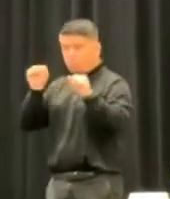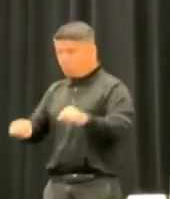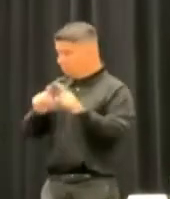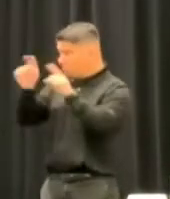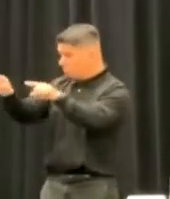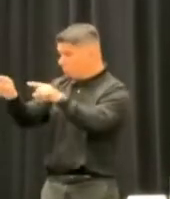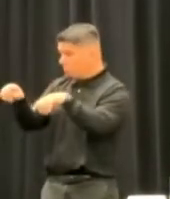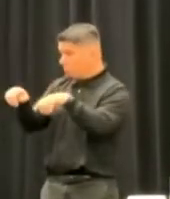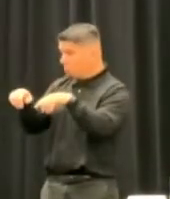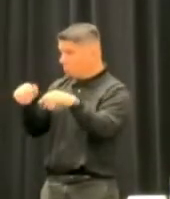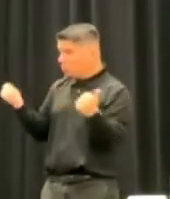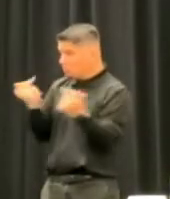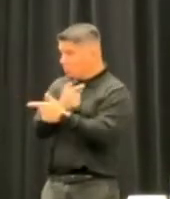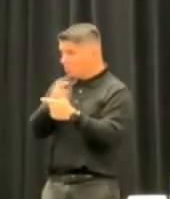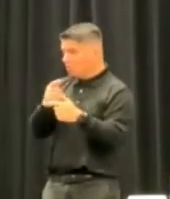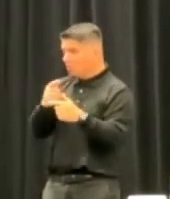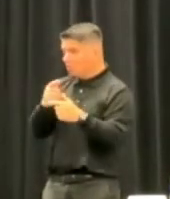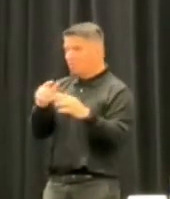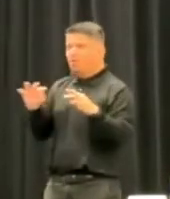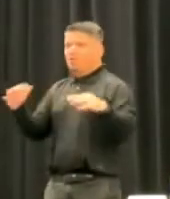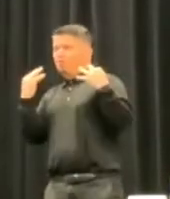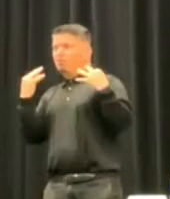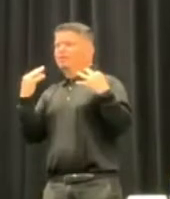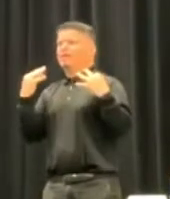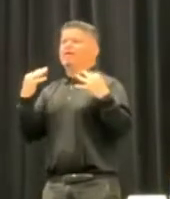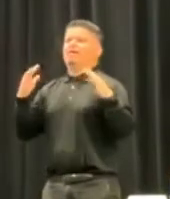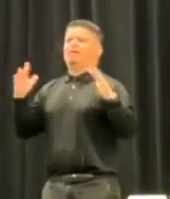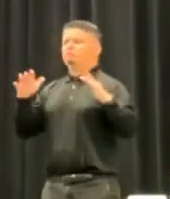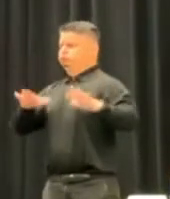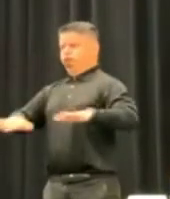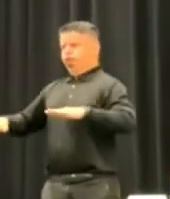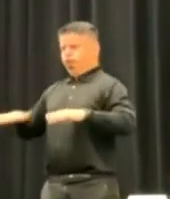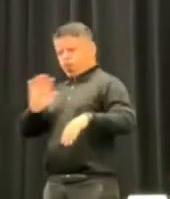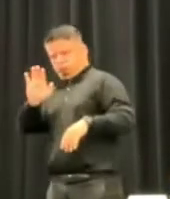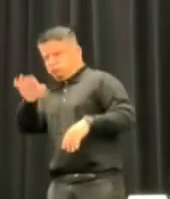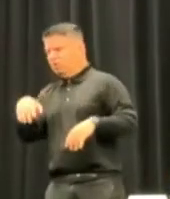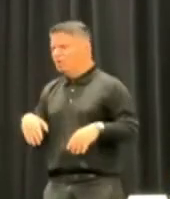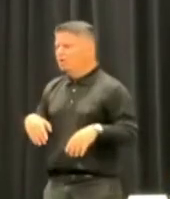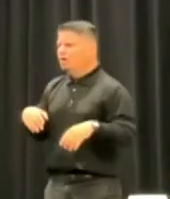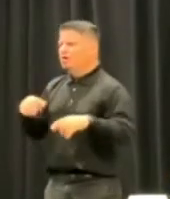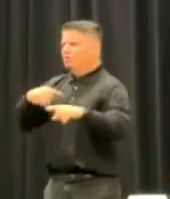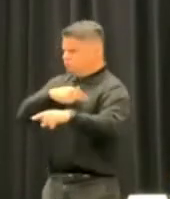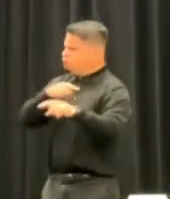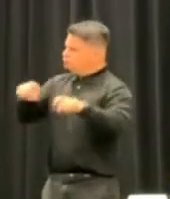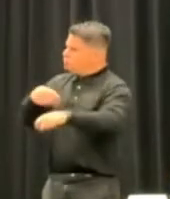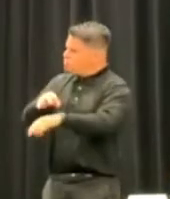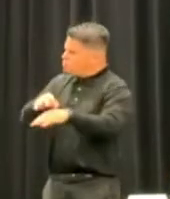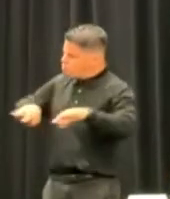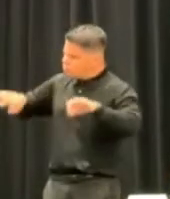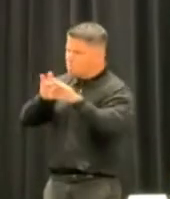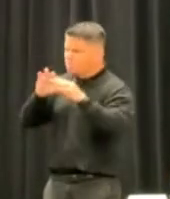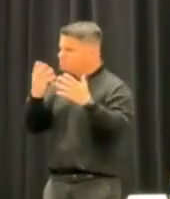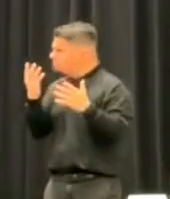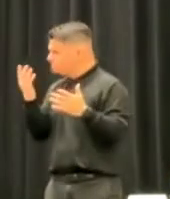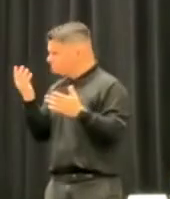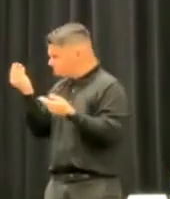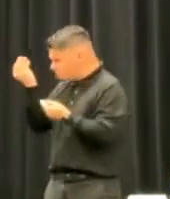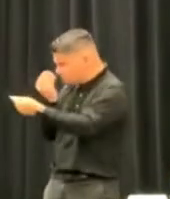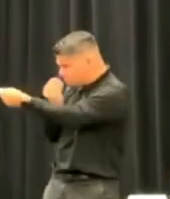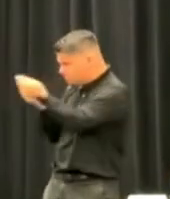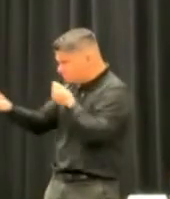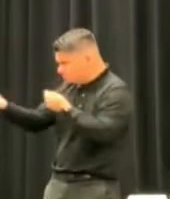el gobernador ha pedido que ejecutemos y comuniquemos así que van a estar viendo de parte del gobierno y de los jefes de agencia